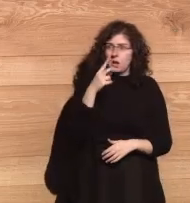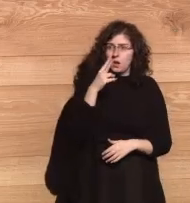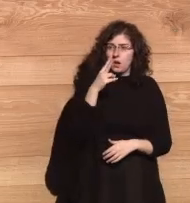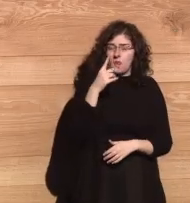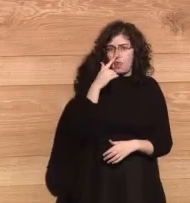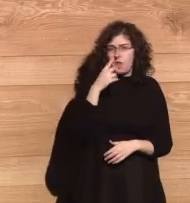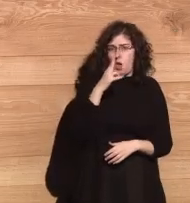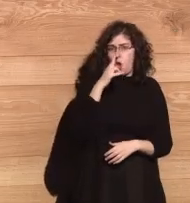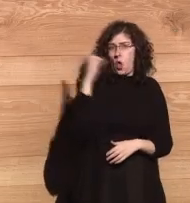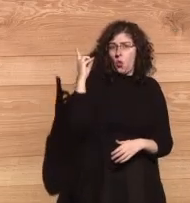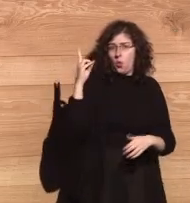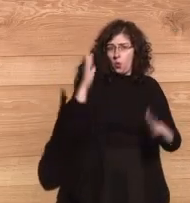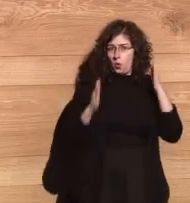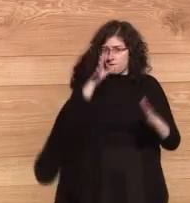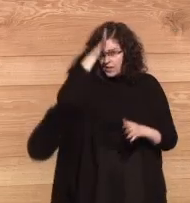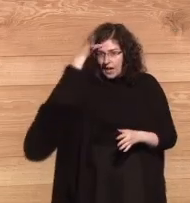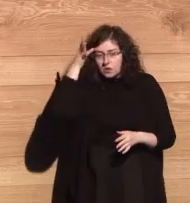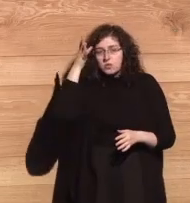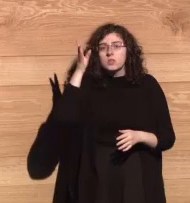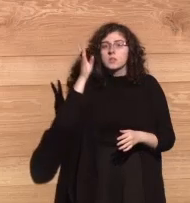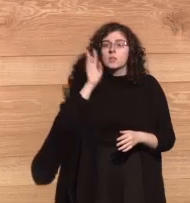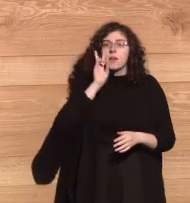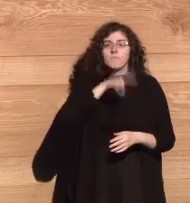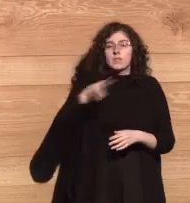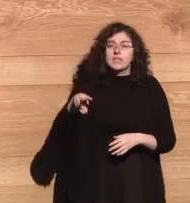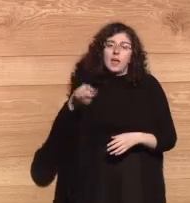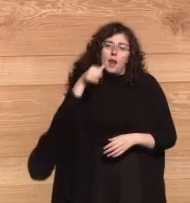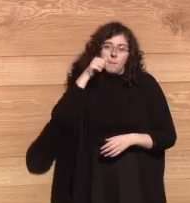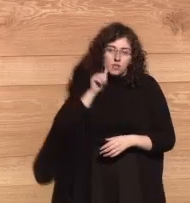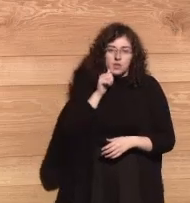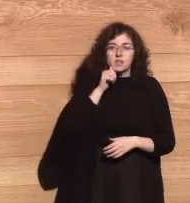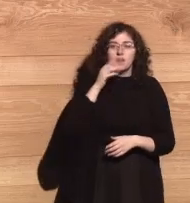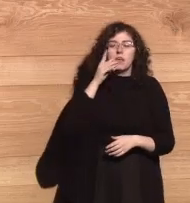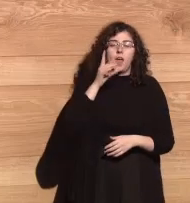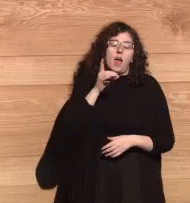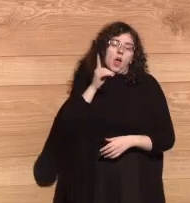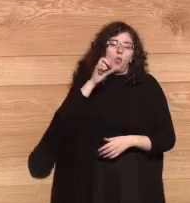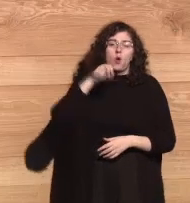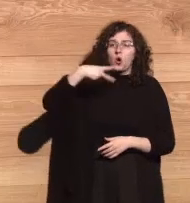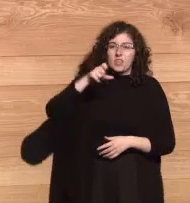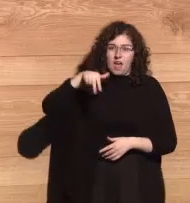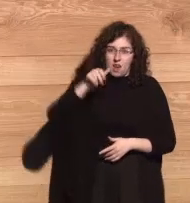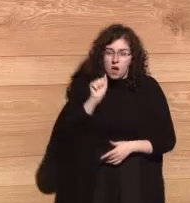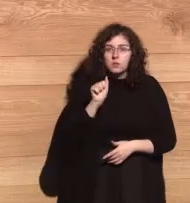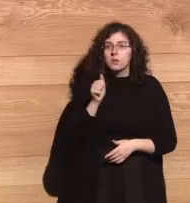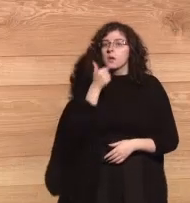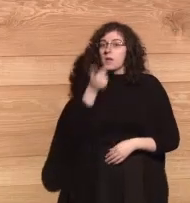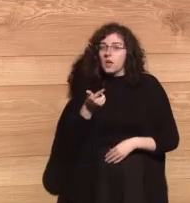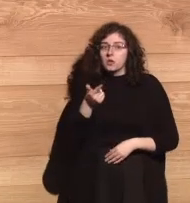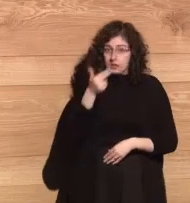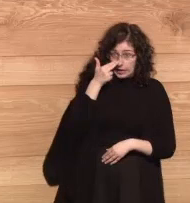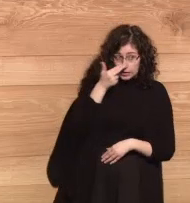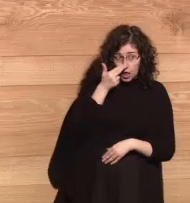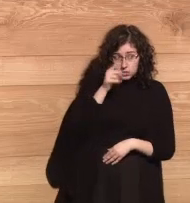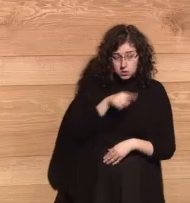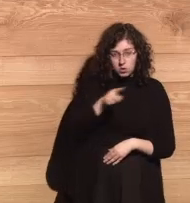veranos a visitar a Pedro Sánchez a Doñana. Entonces me llamaron y me dijeron, oye, ¿te interesa? Me querían